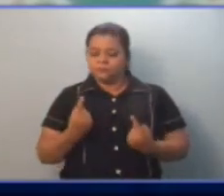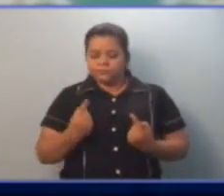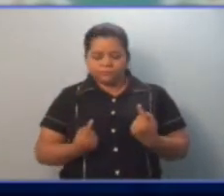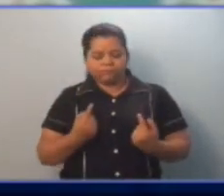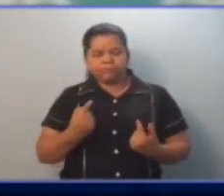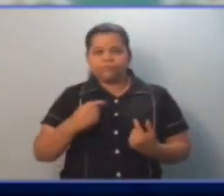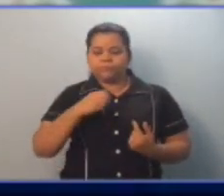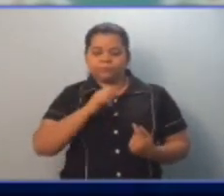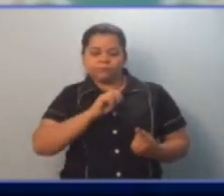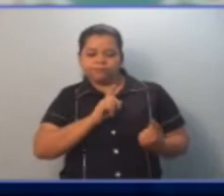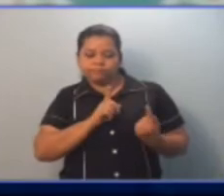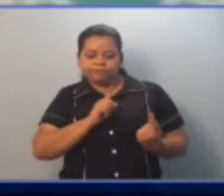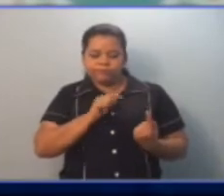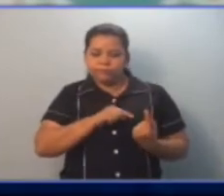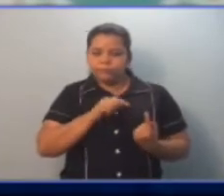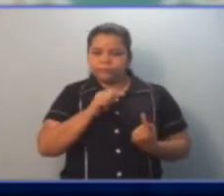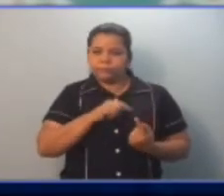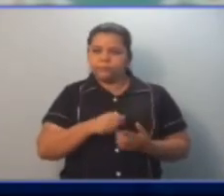sus funcionarios.